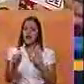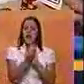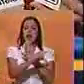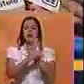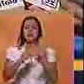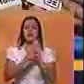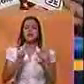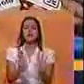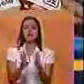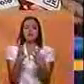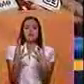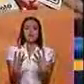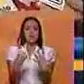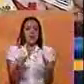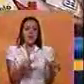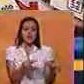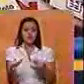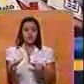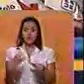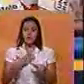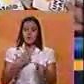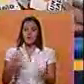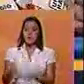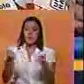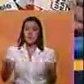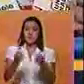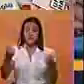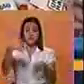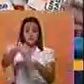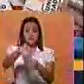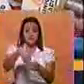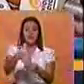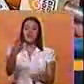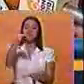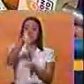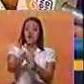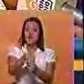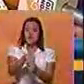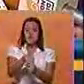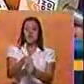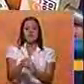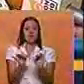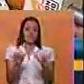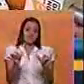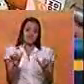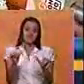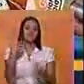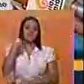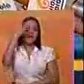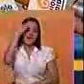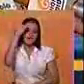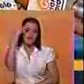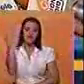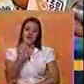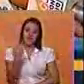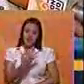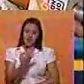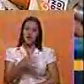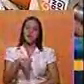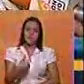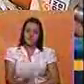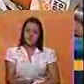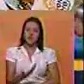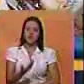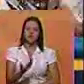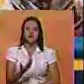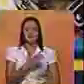19, no se puede hacer campaña electoral dentro de los programas. Ahora son programas que efectivamente